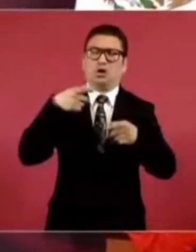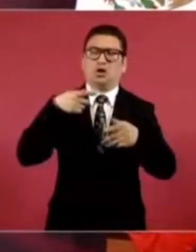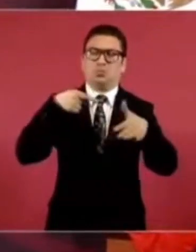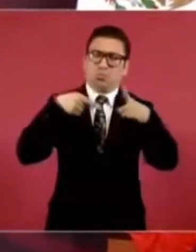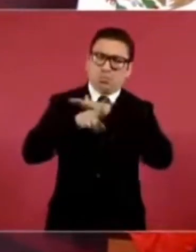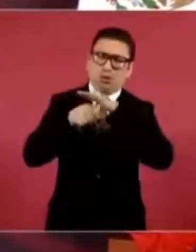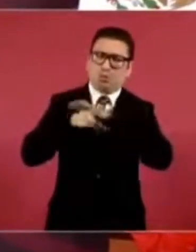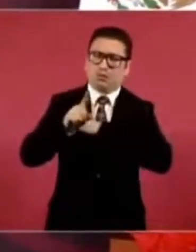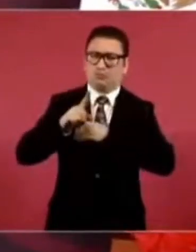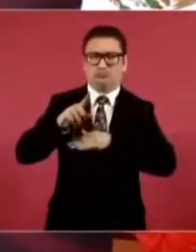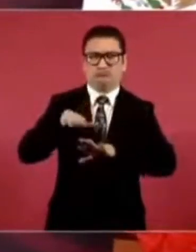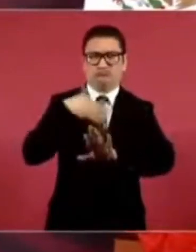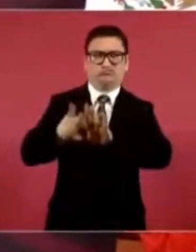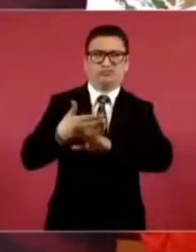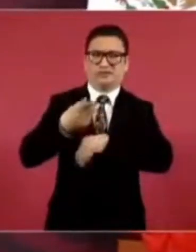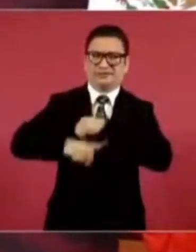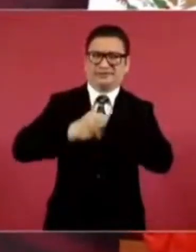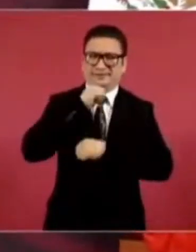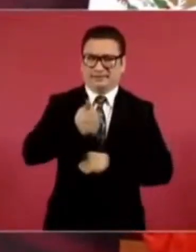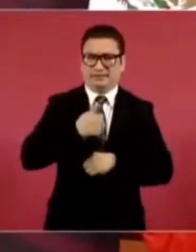Pues, ¿por qué?